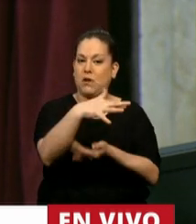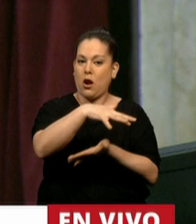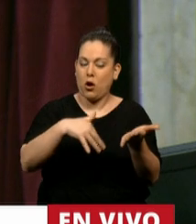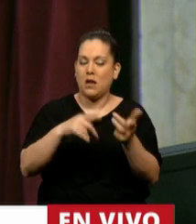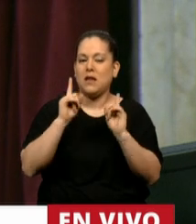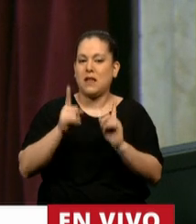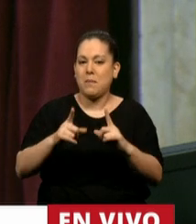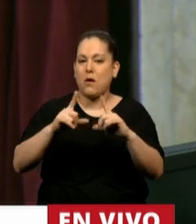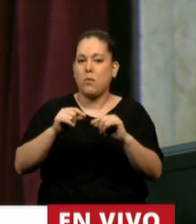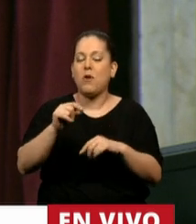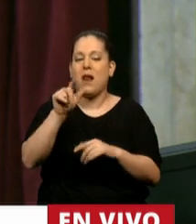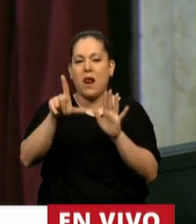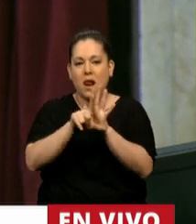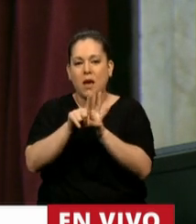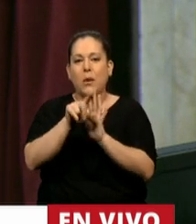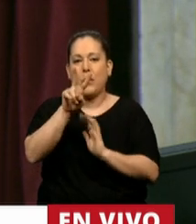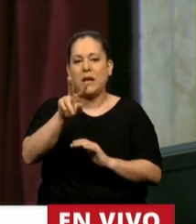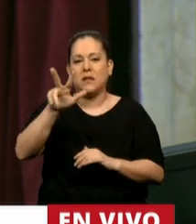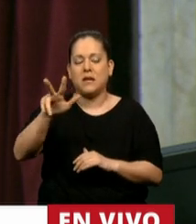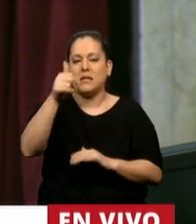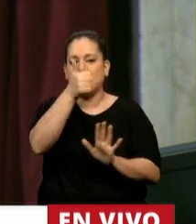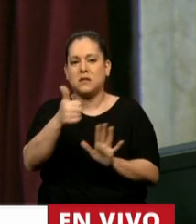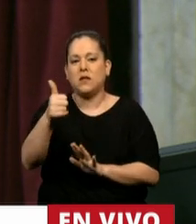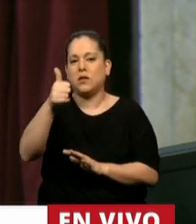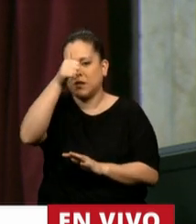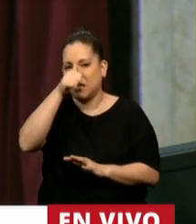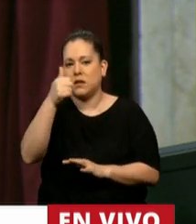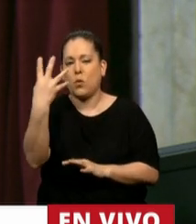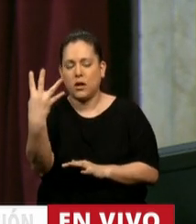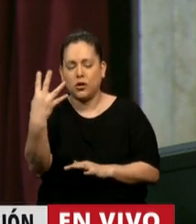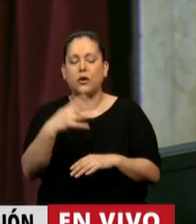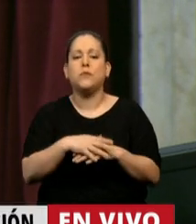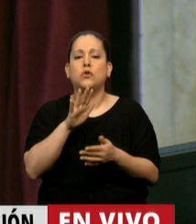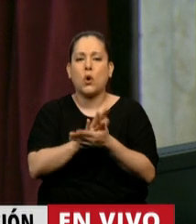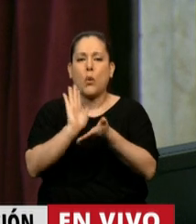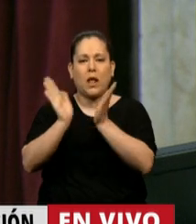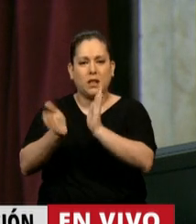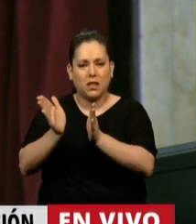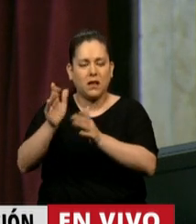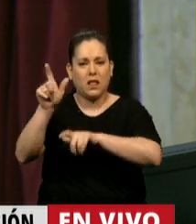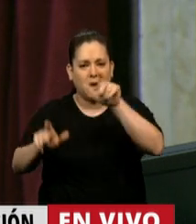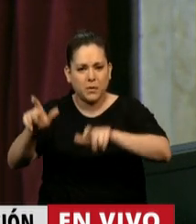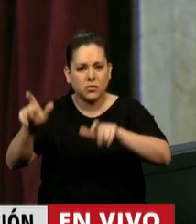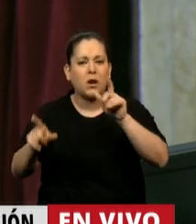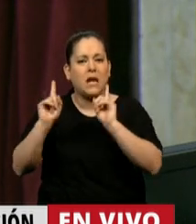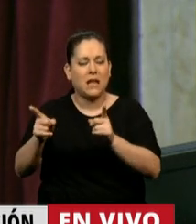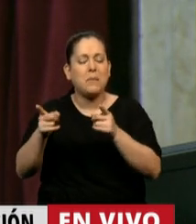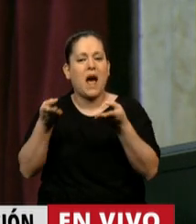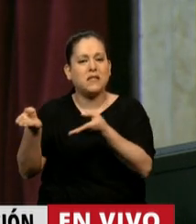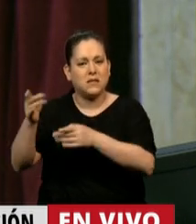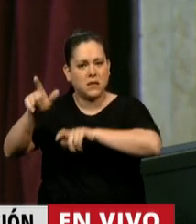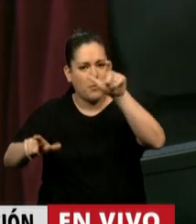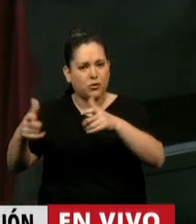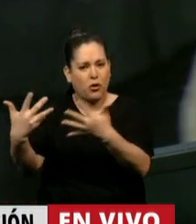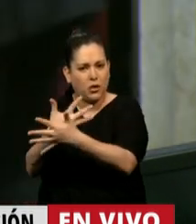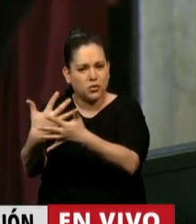ley 26364 y su modificatoria de trata y explotación de personas y protección y asistencia a las víctimas